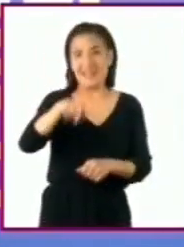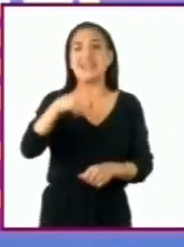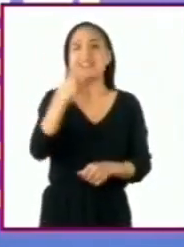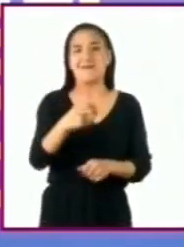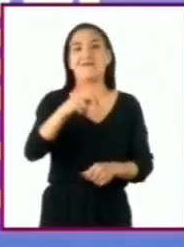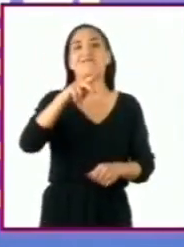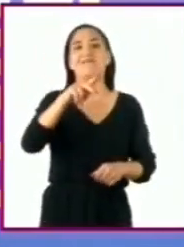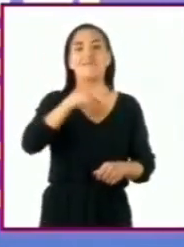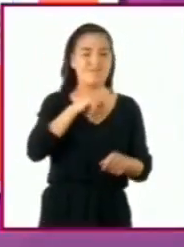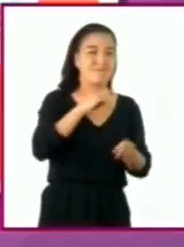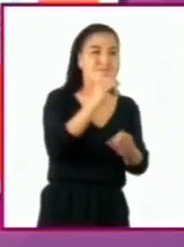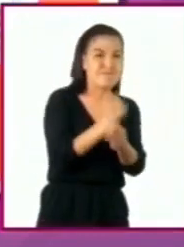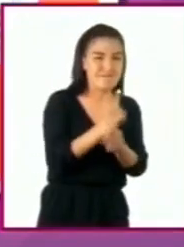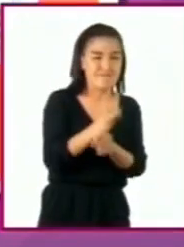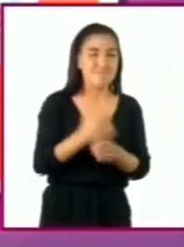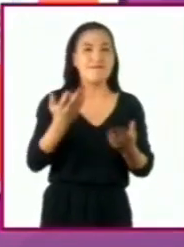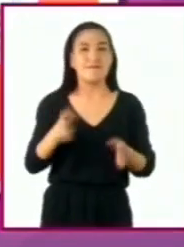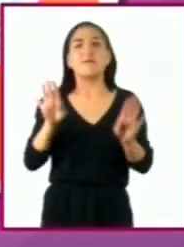investigación, como